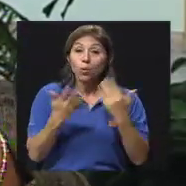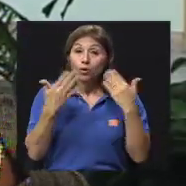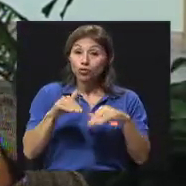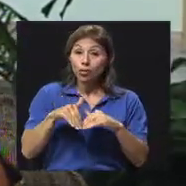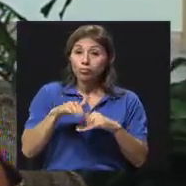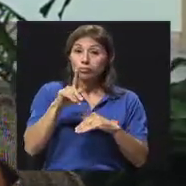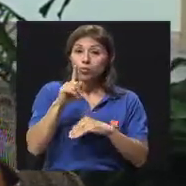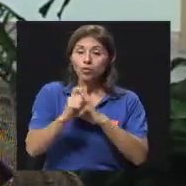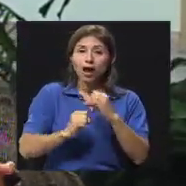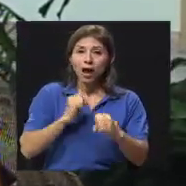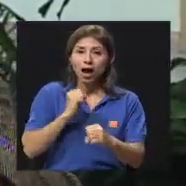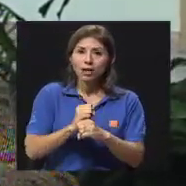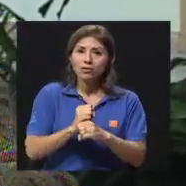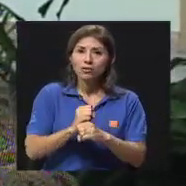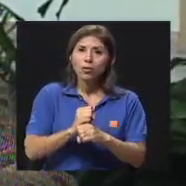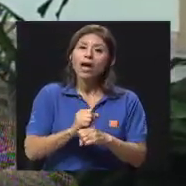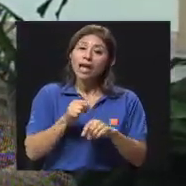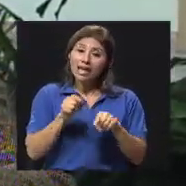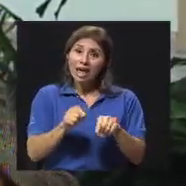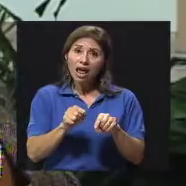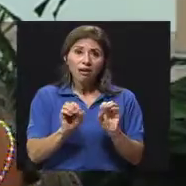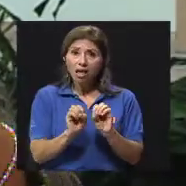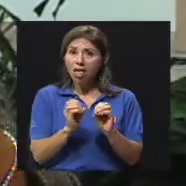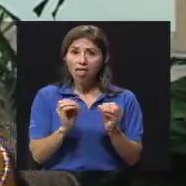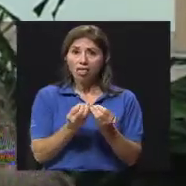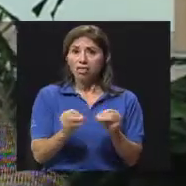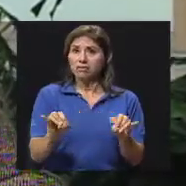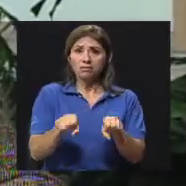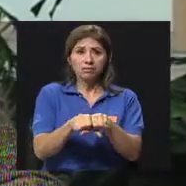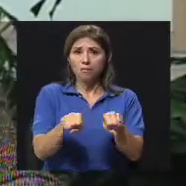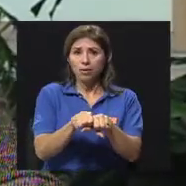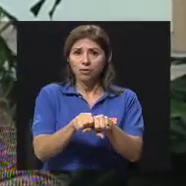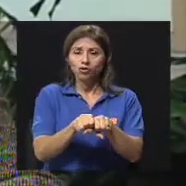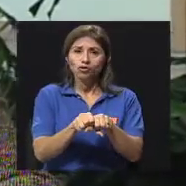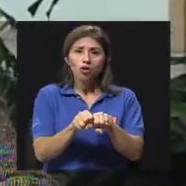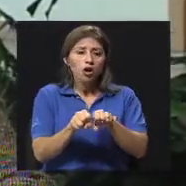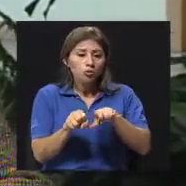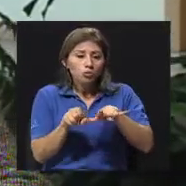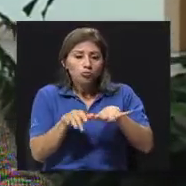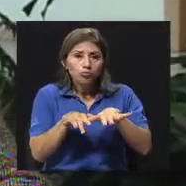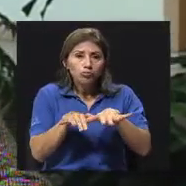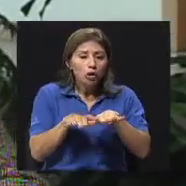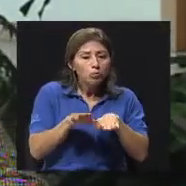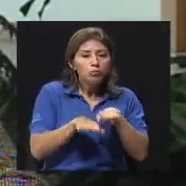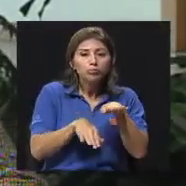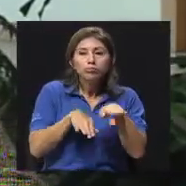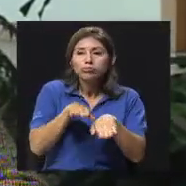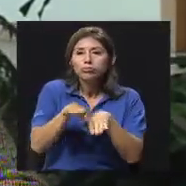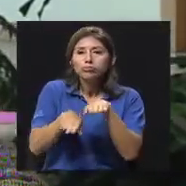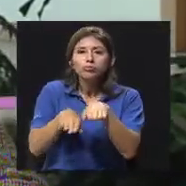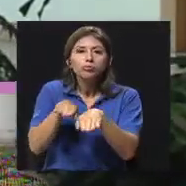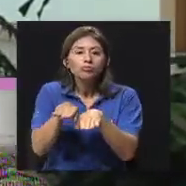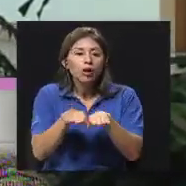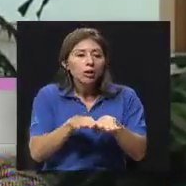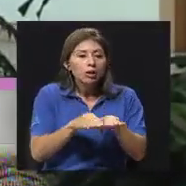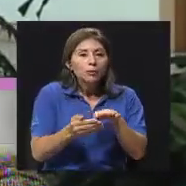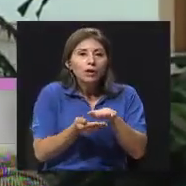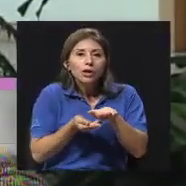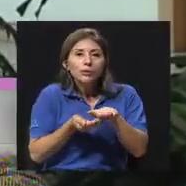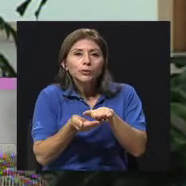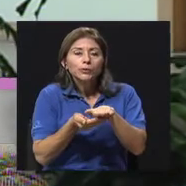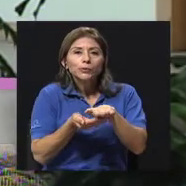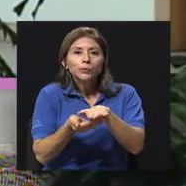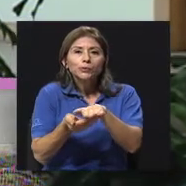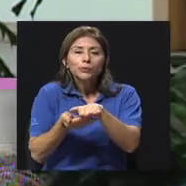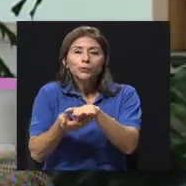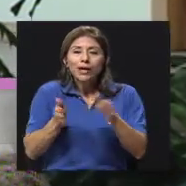a estas, sí es bueno que el niño camine descalzo, que camine entre piedritas, que camine en arenas, porque eso le estimula